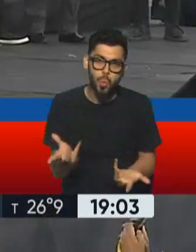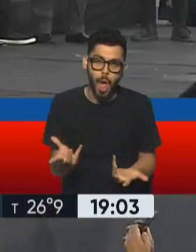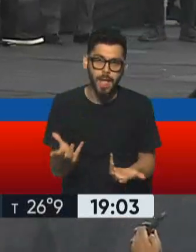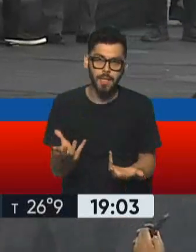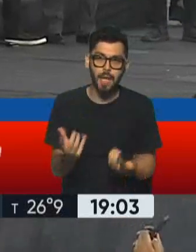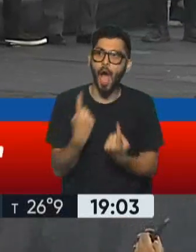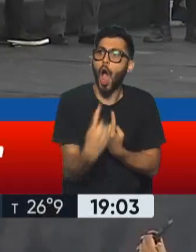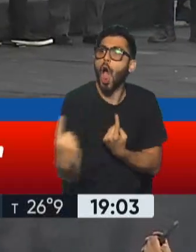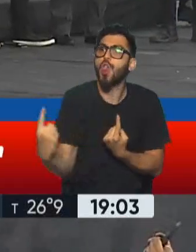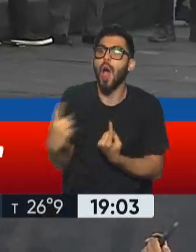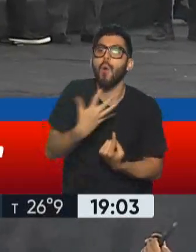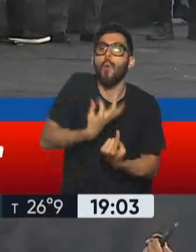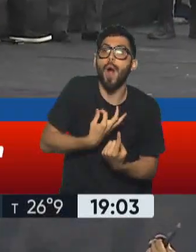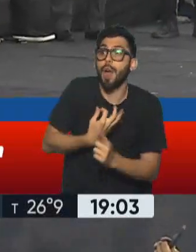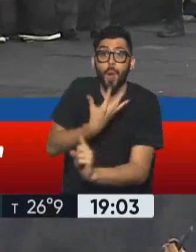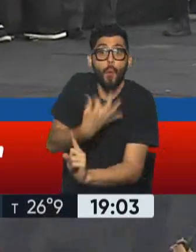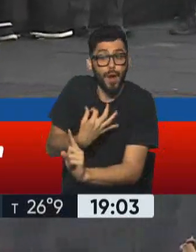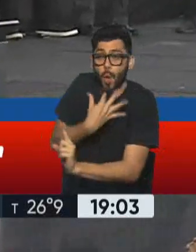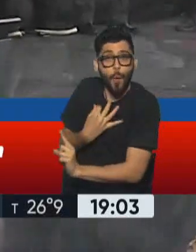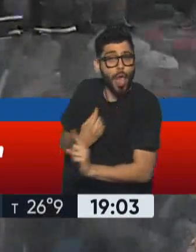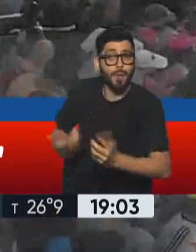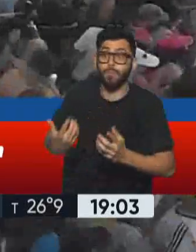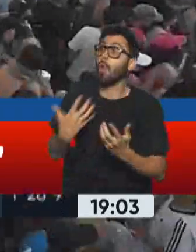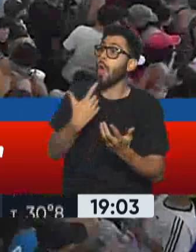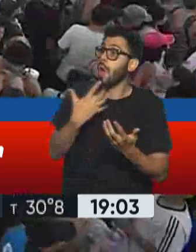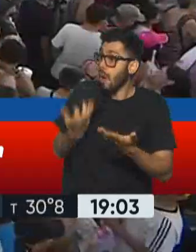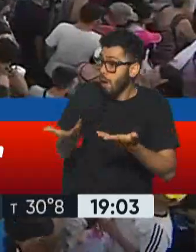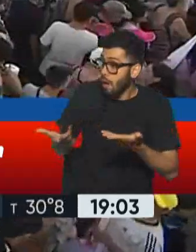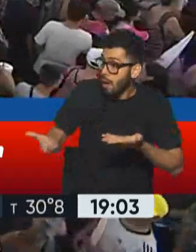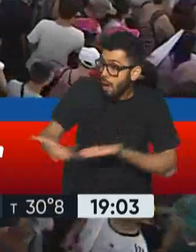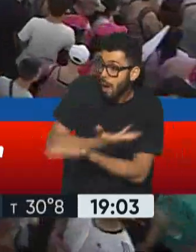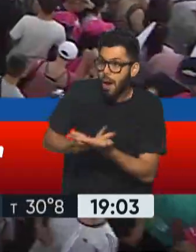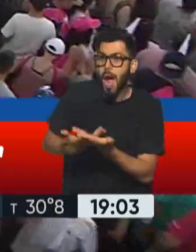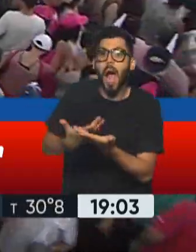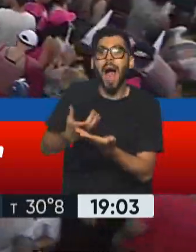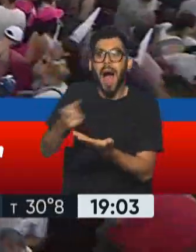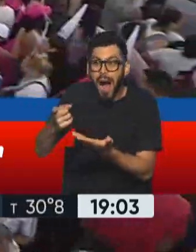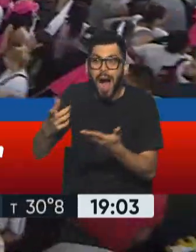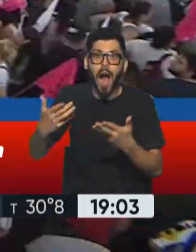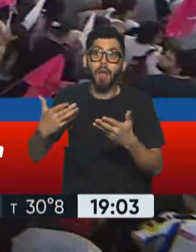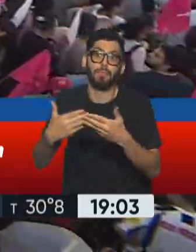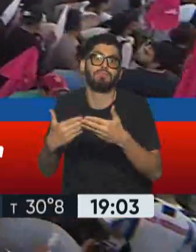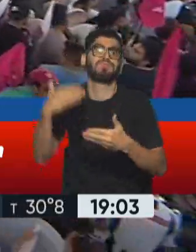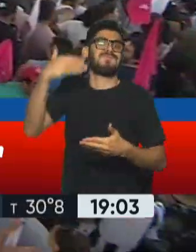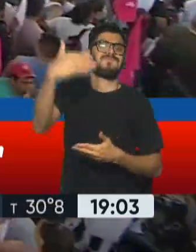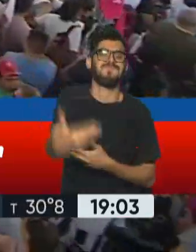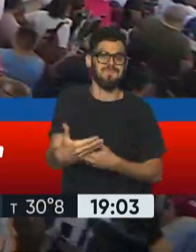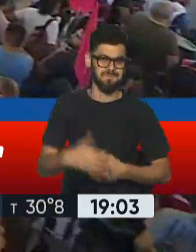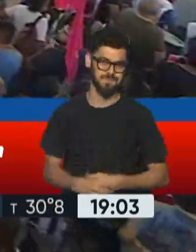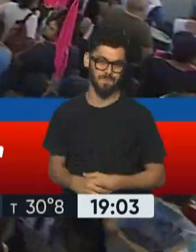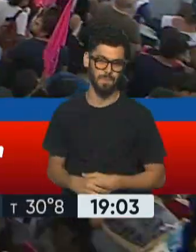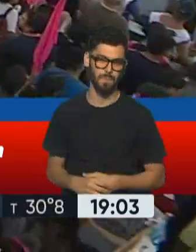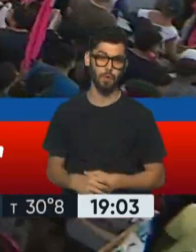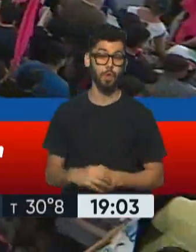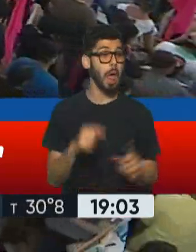verdad relativa, y que confrontando nuestras verdades podemos acercarnos a la verdad superadora. Una y mil veces